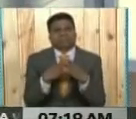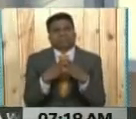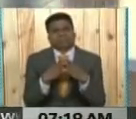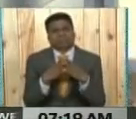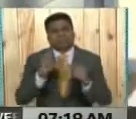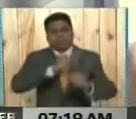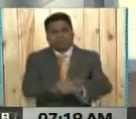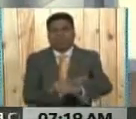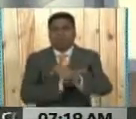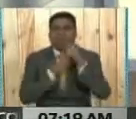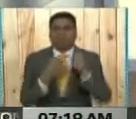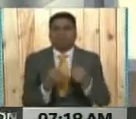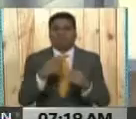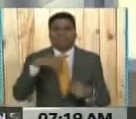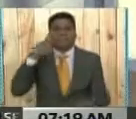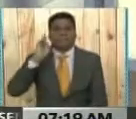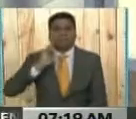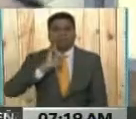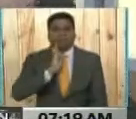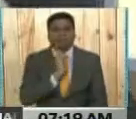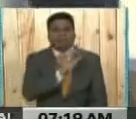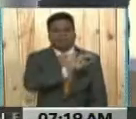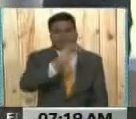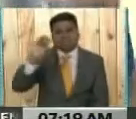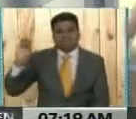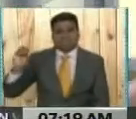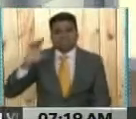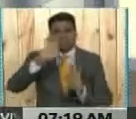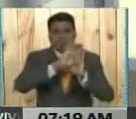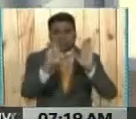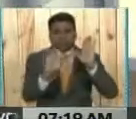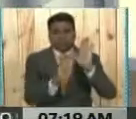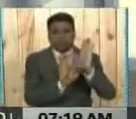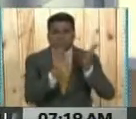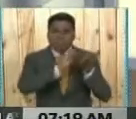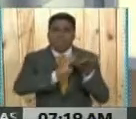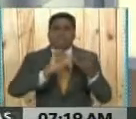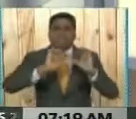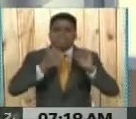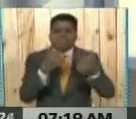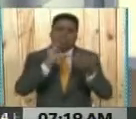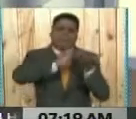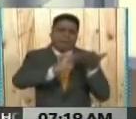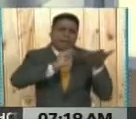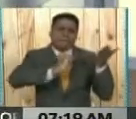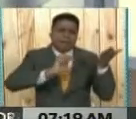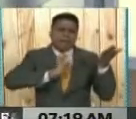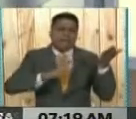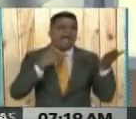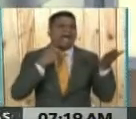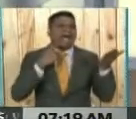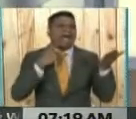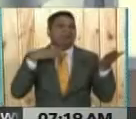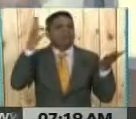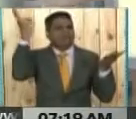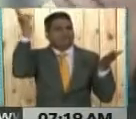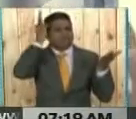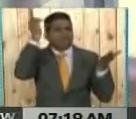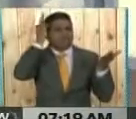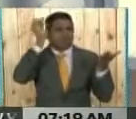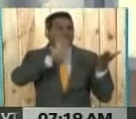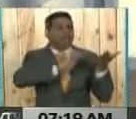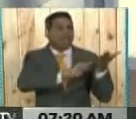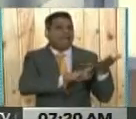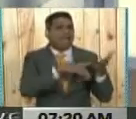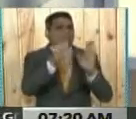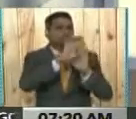bolivariana, se convoca una constituyente y se empieza a reescribir los preceptos filosóficos, los